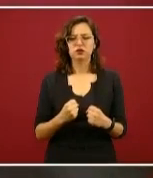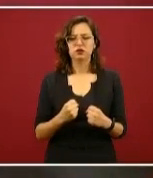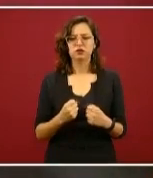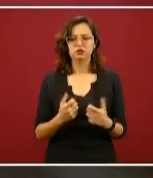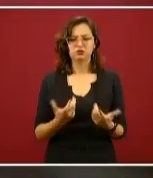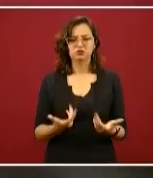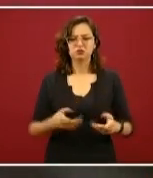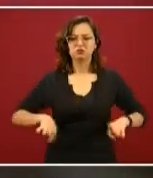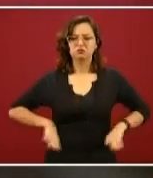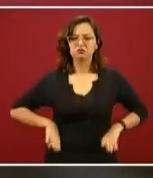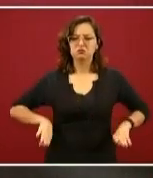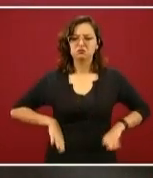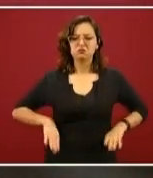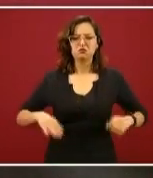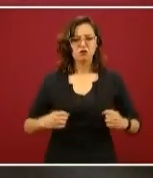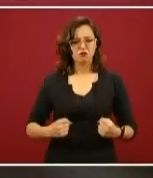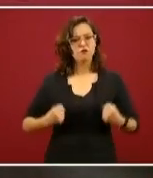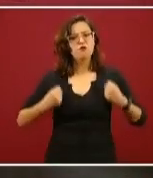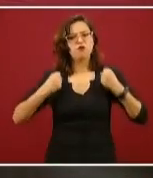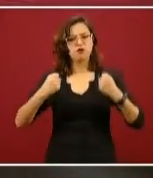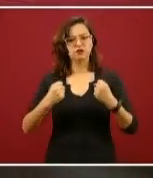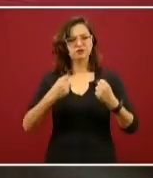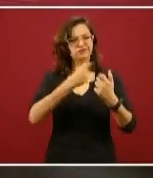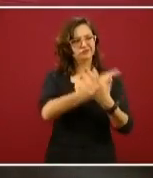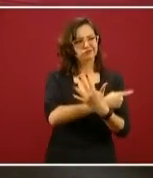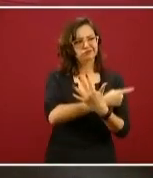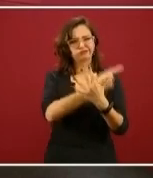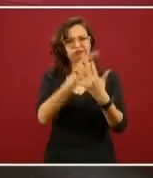muchas fortalezas.